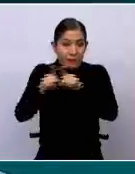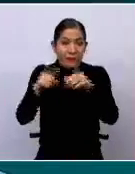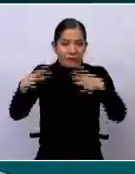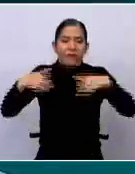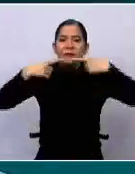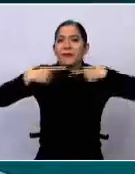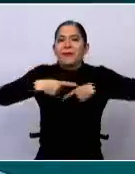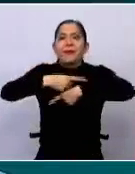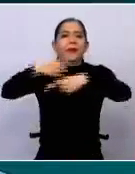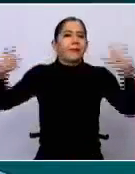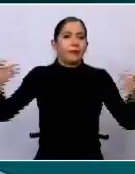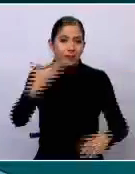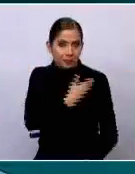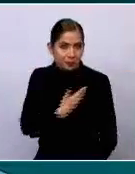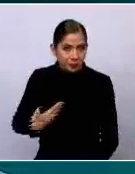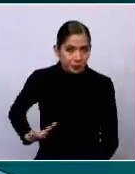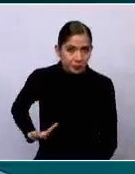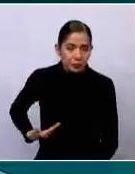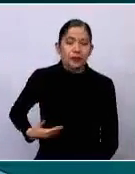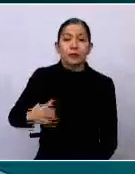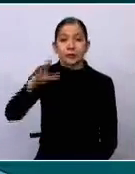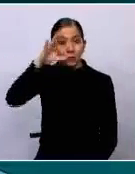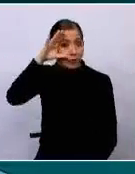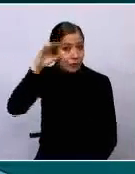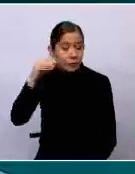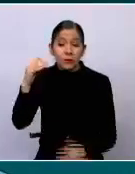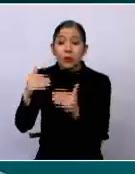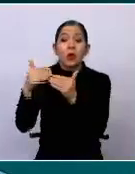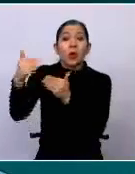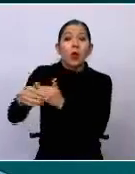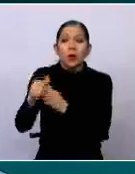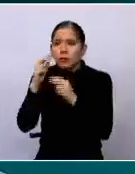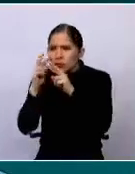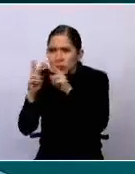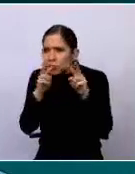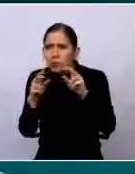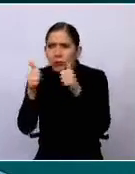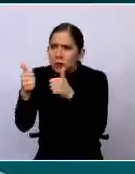dado por parte del presidente del Estado Plurinacional de Bolivia, Luis Arce Catacora.